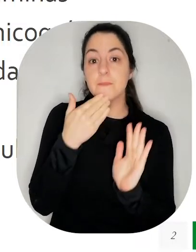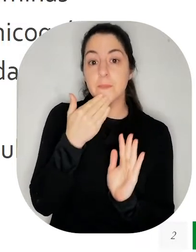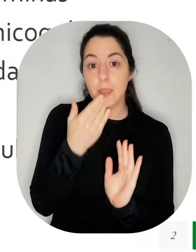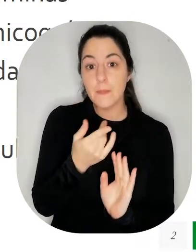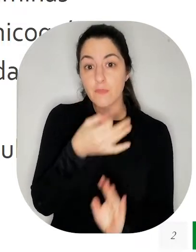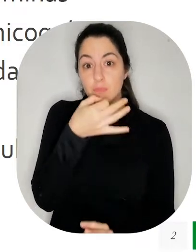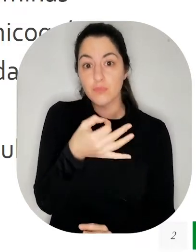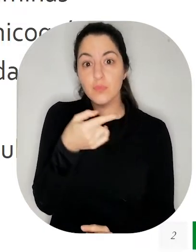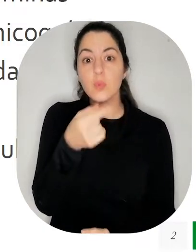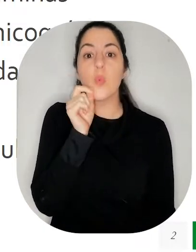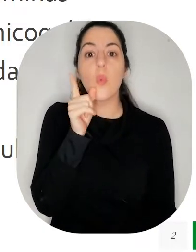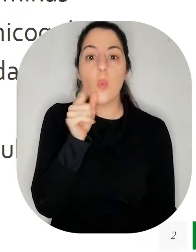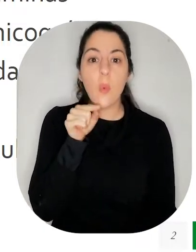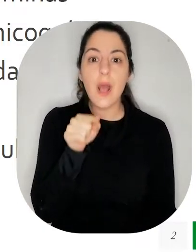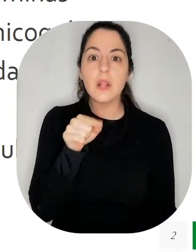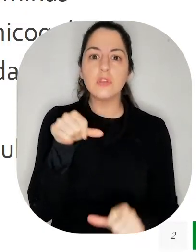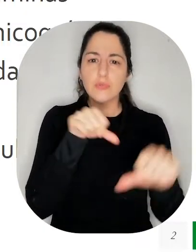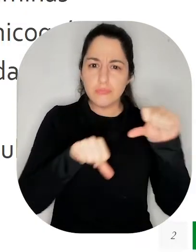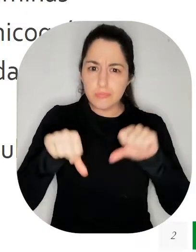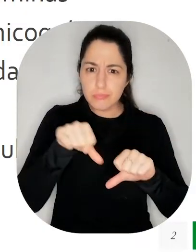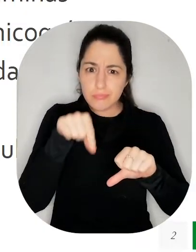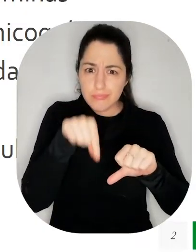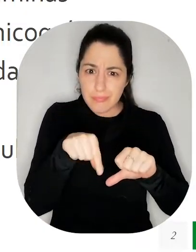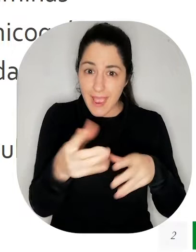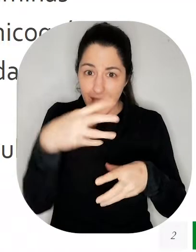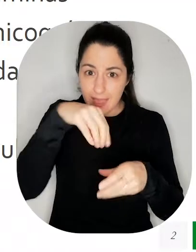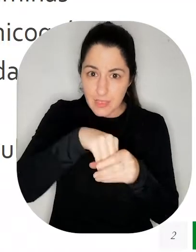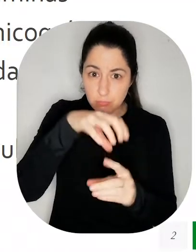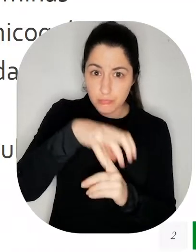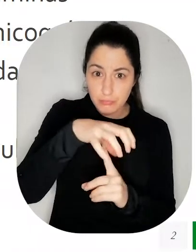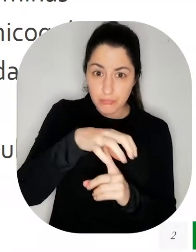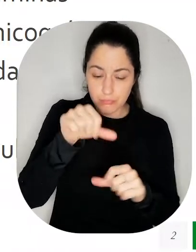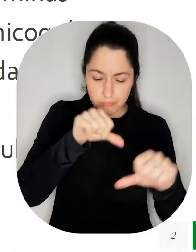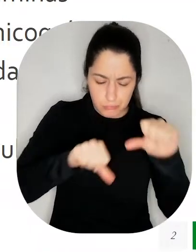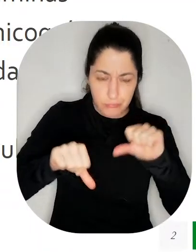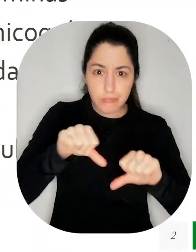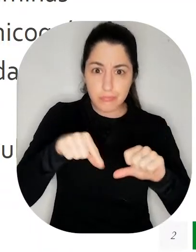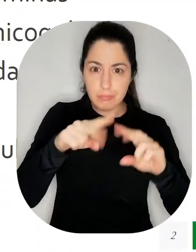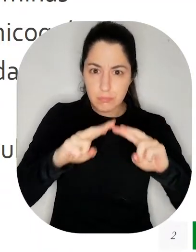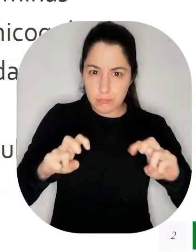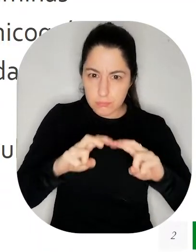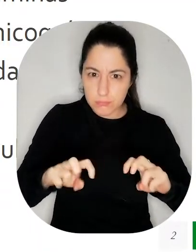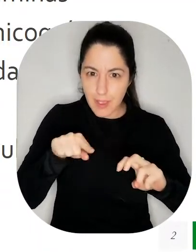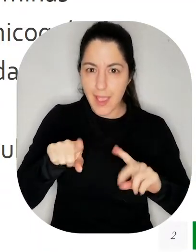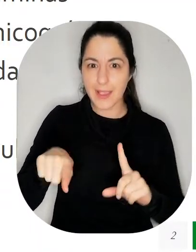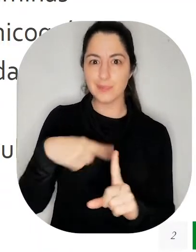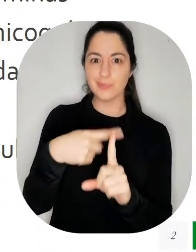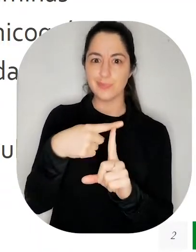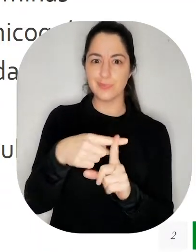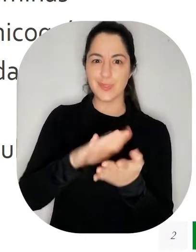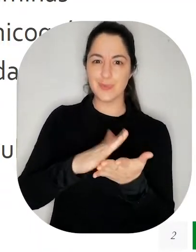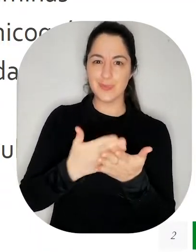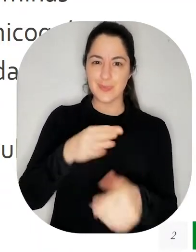y también mencionaremos cuáles son estos elementos bioactivos o micoquímicos que son los que se han responsabilizado